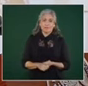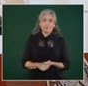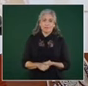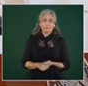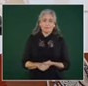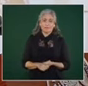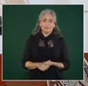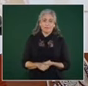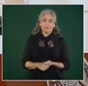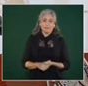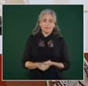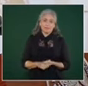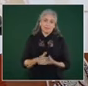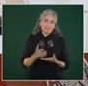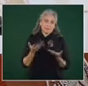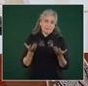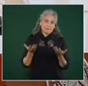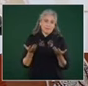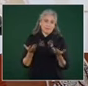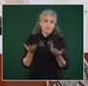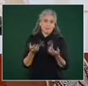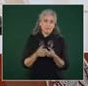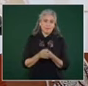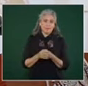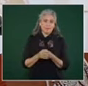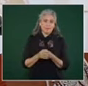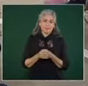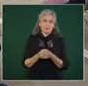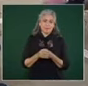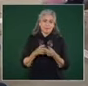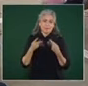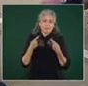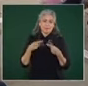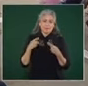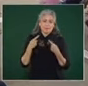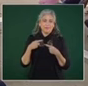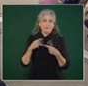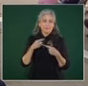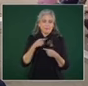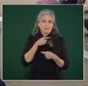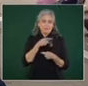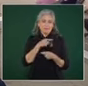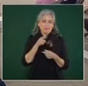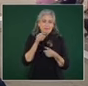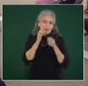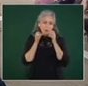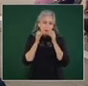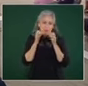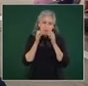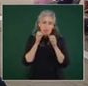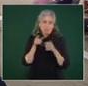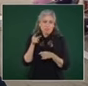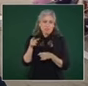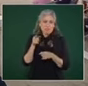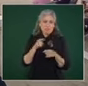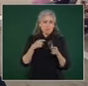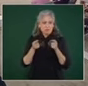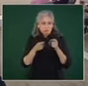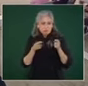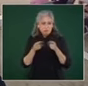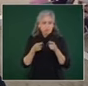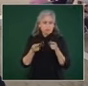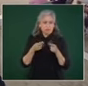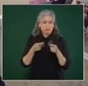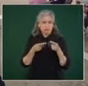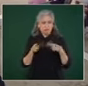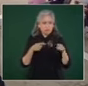difundido por la actitud de los medios de manipulación en nuestro